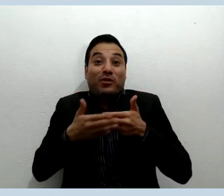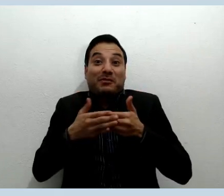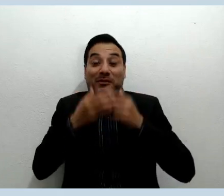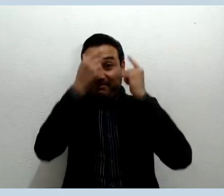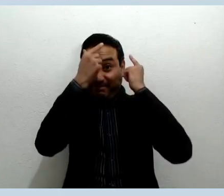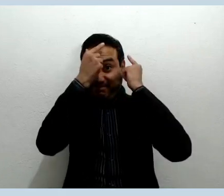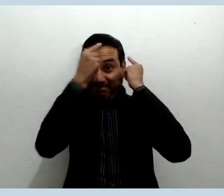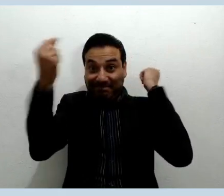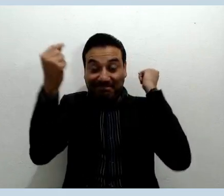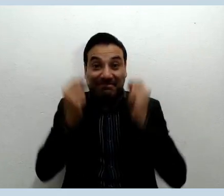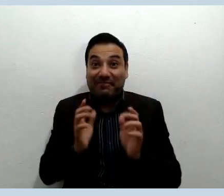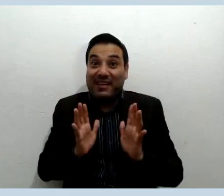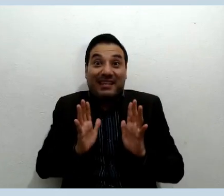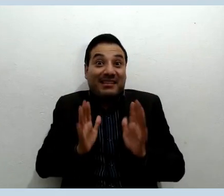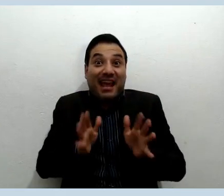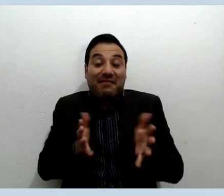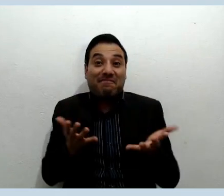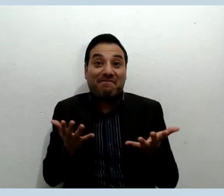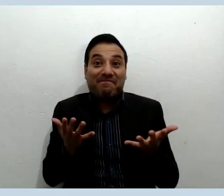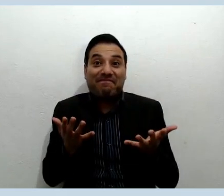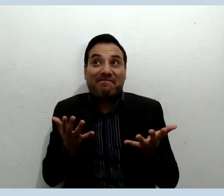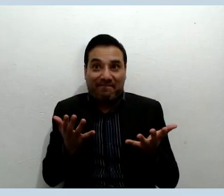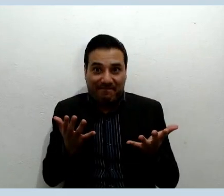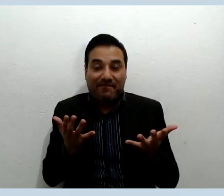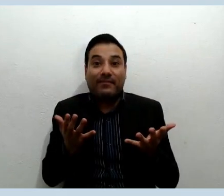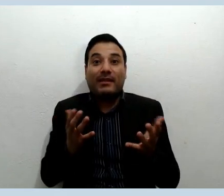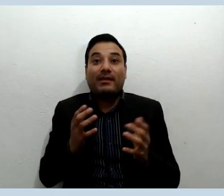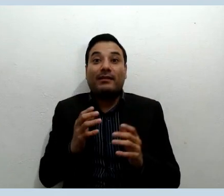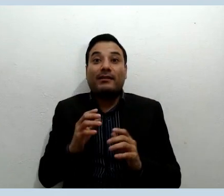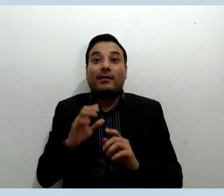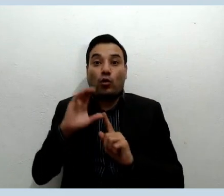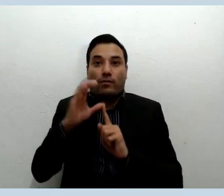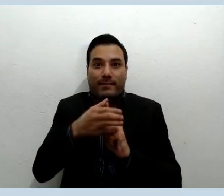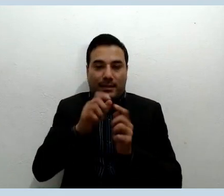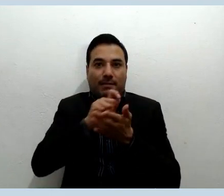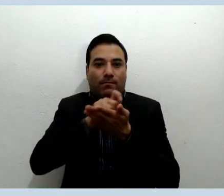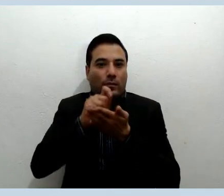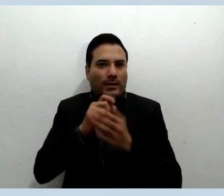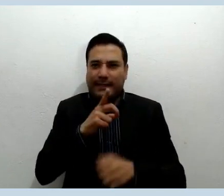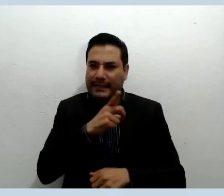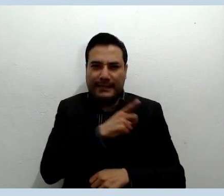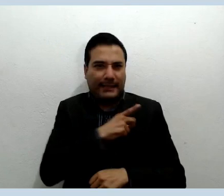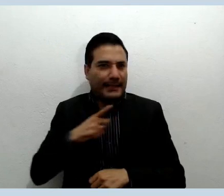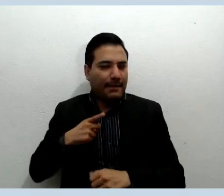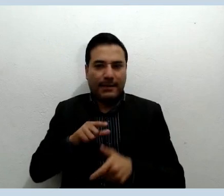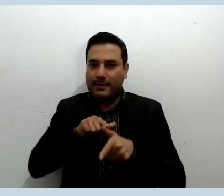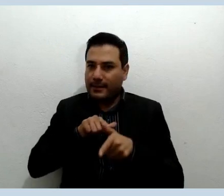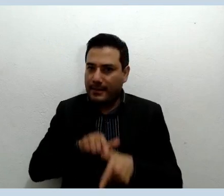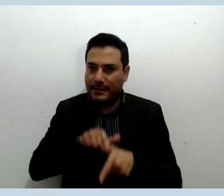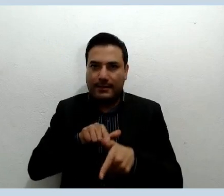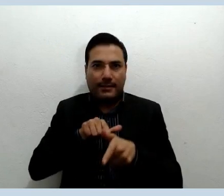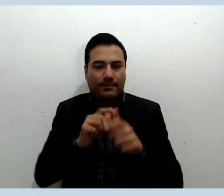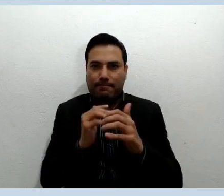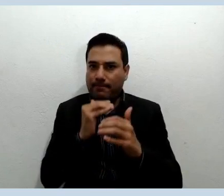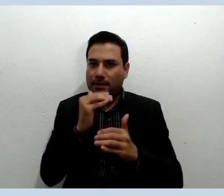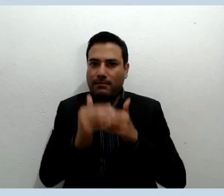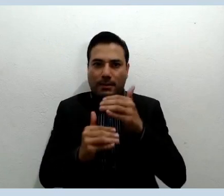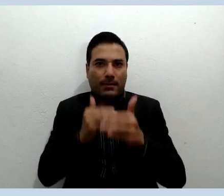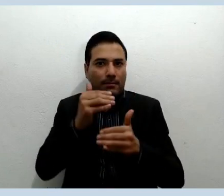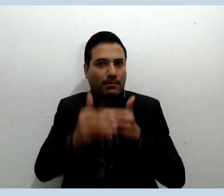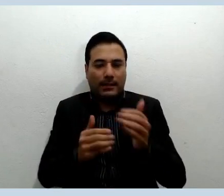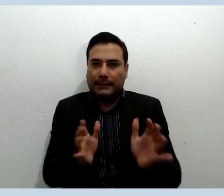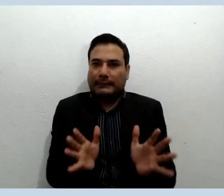escuela y es importante que apuntes siga vinculándose y tenga a la escuela presente porque para eso es